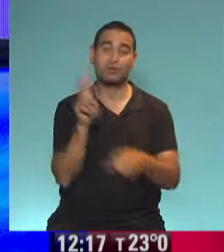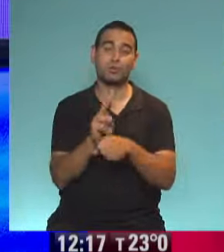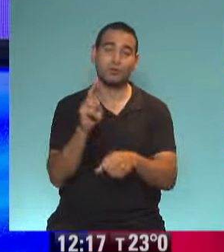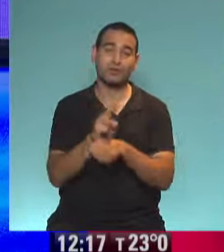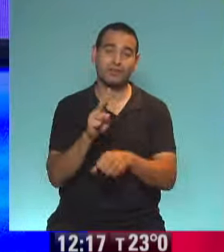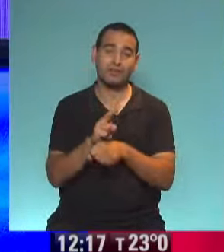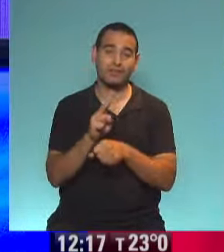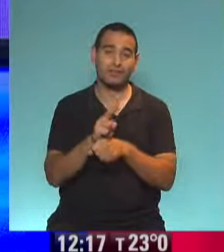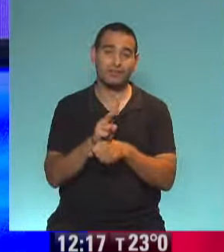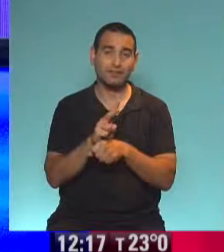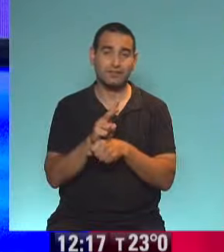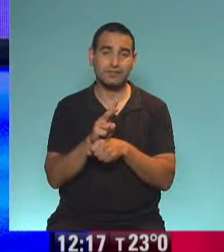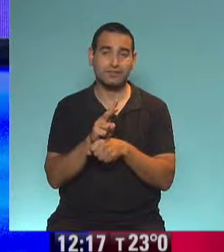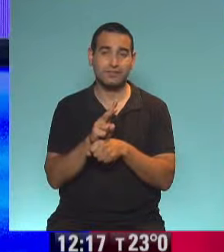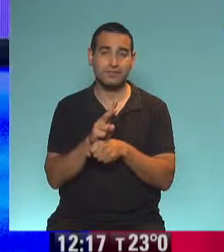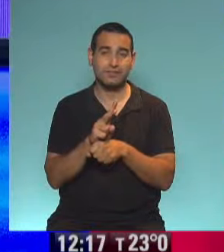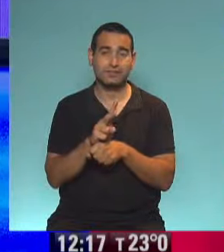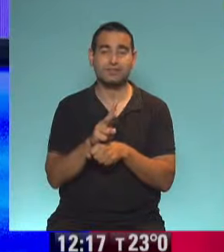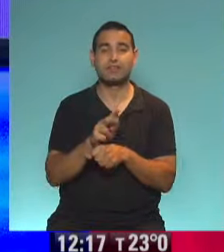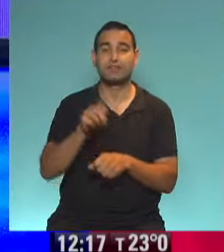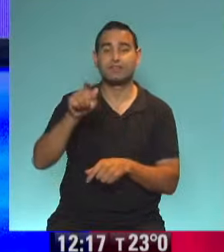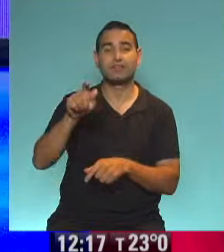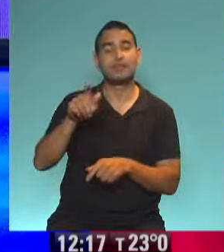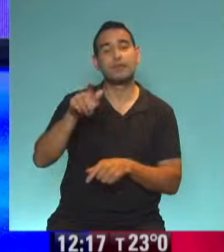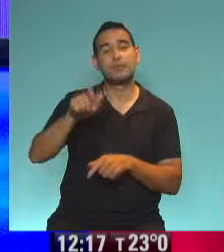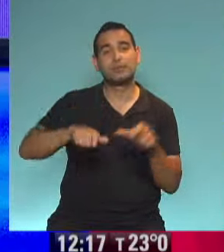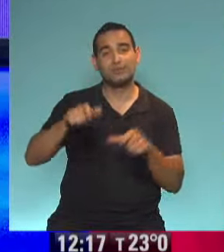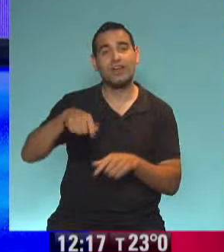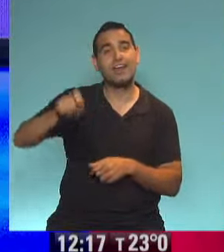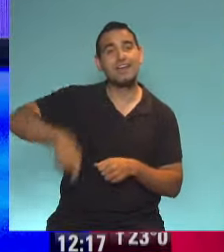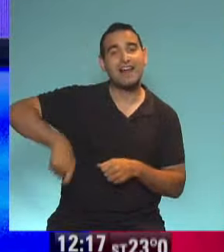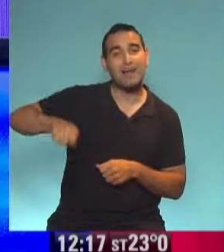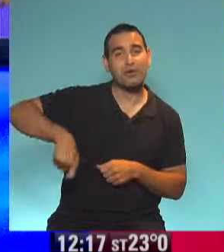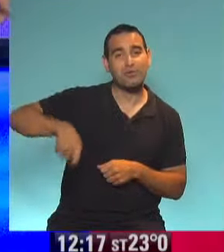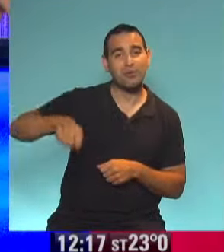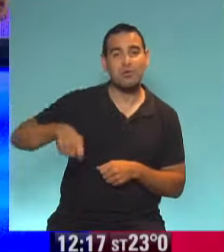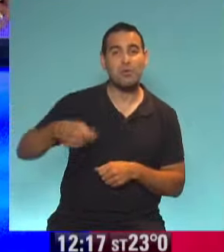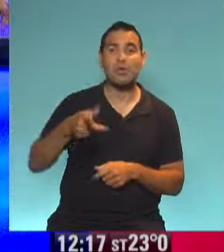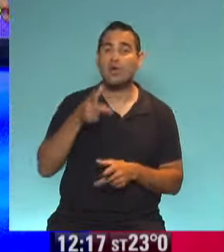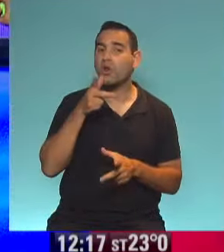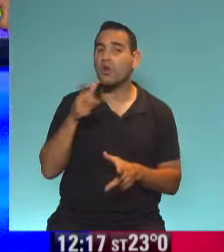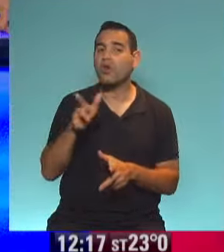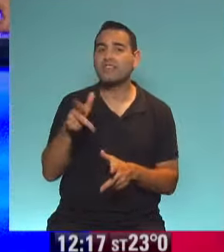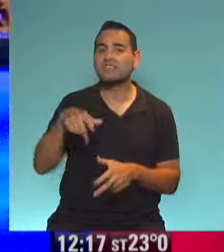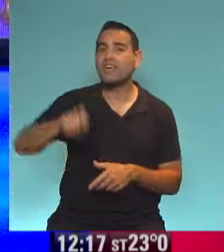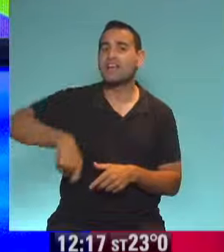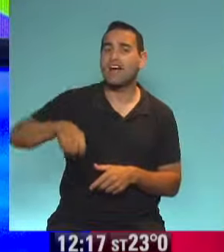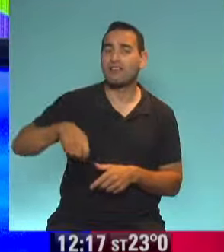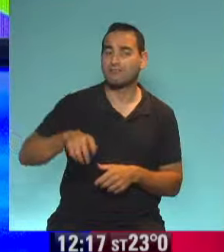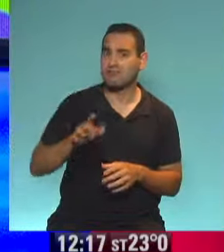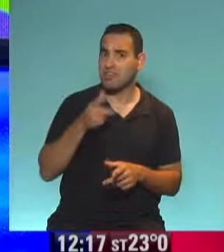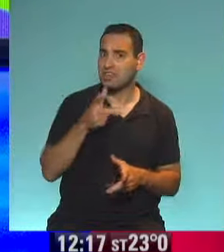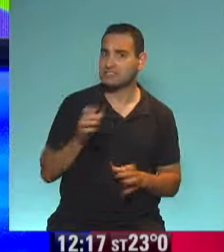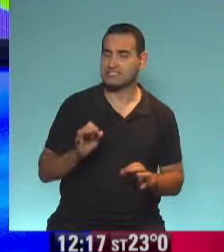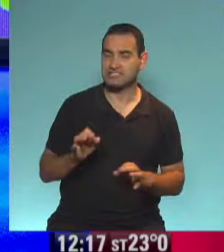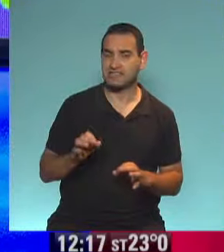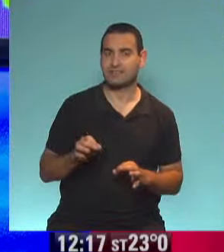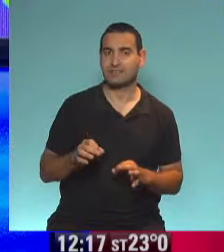los chicos de los amos, se decían que eran personas esclavas, pero no se decían que eran personas esclavizadas. Claro. Y